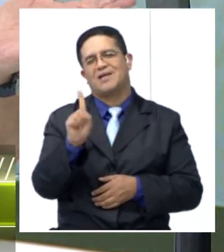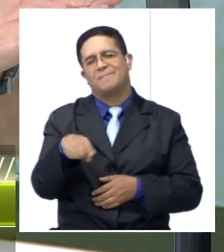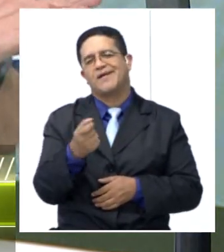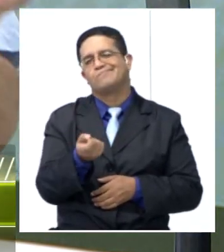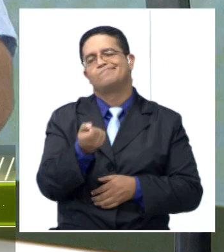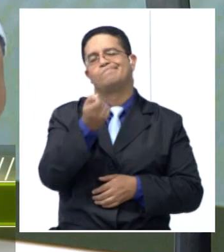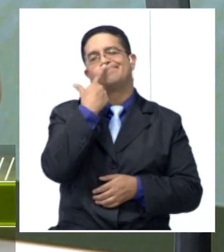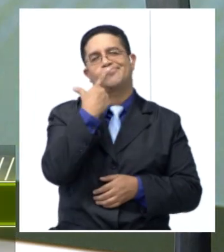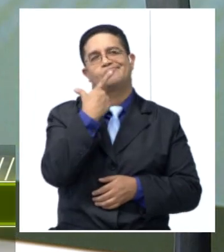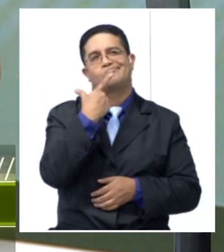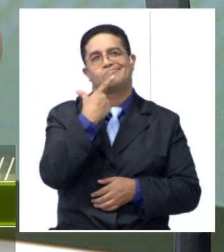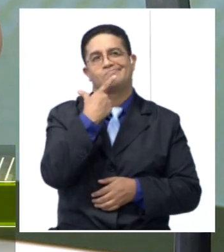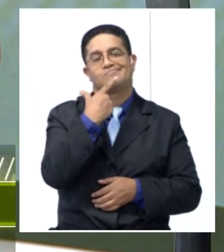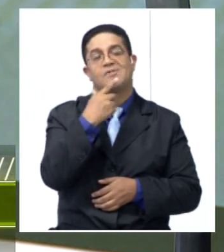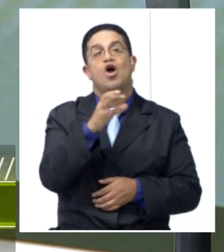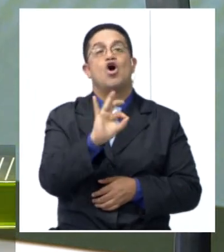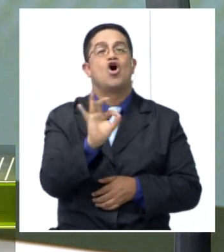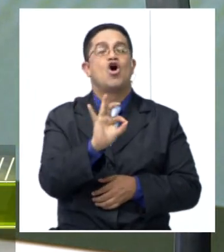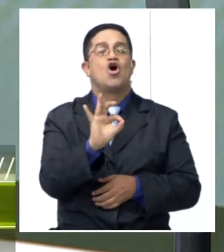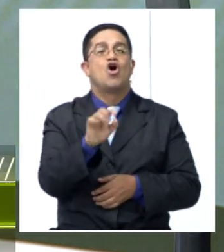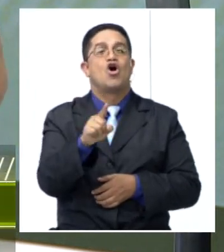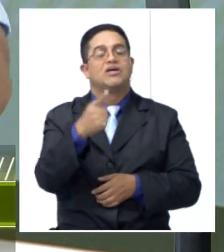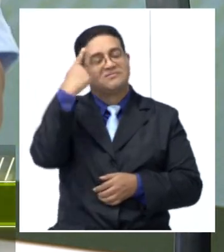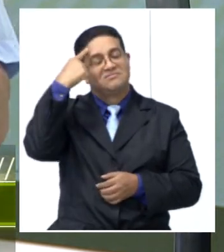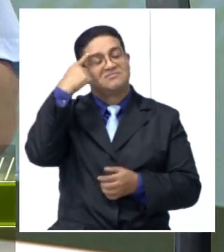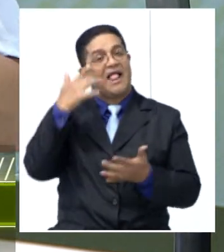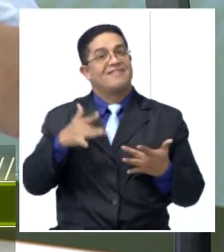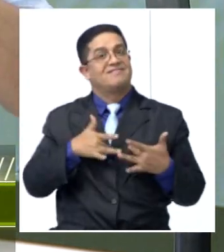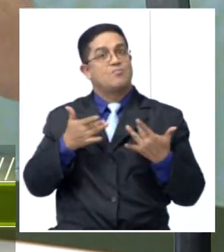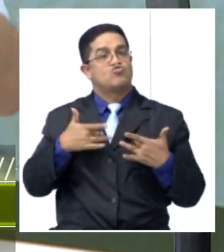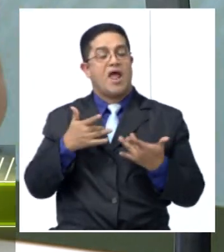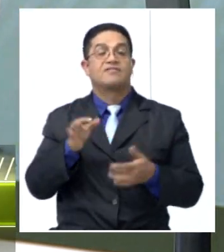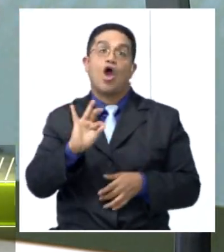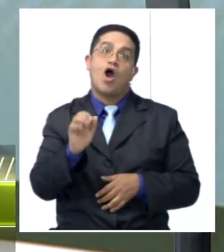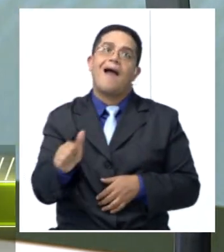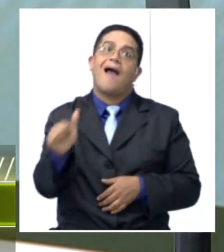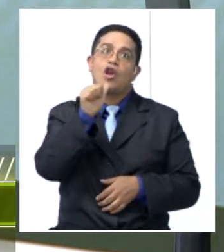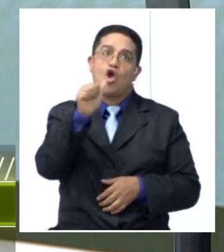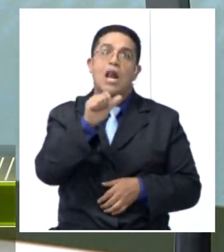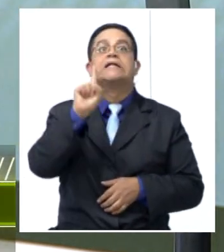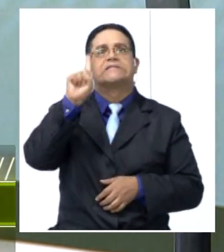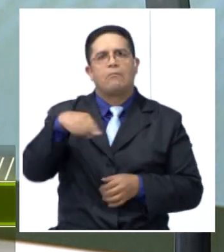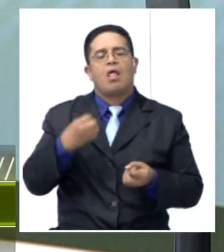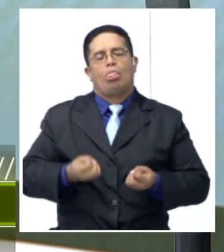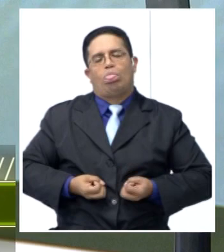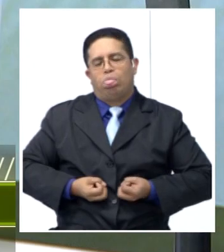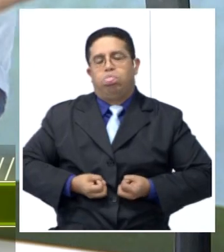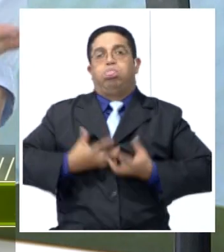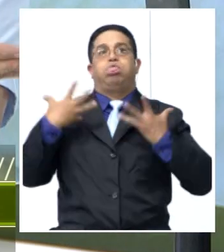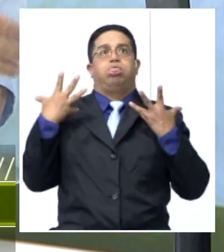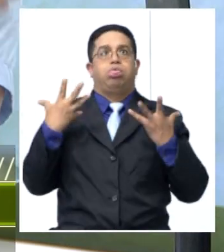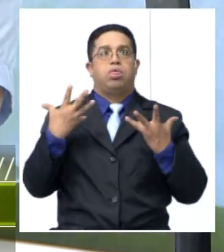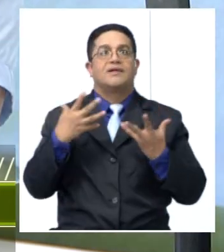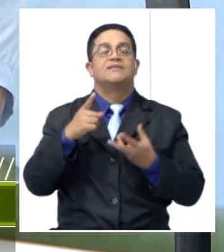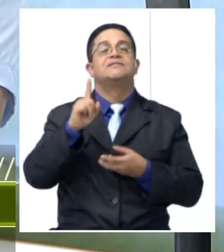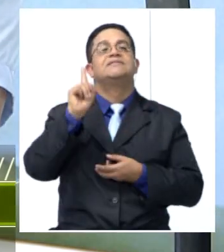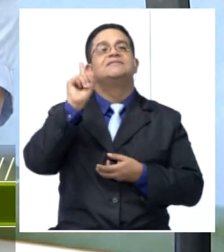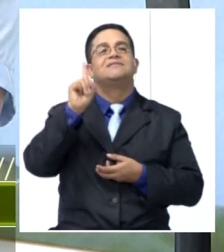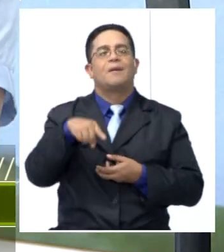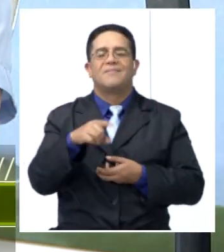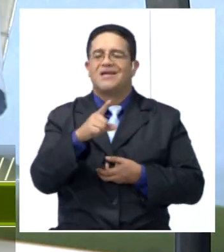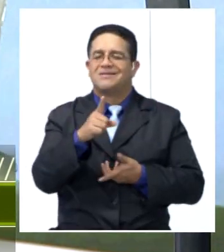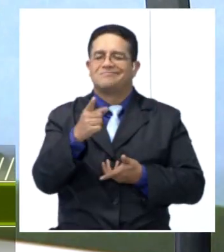esteroides anabólicos o sustancias psicoestimulantes o el alcohol que pueden también disparar nuevos episodios, como también el cannabis y